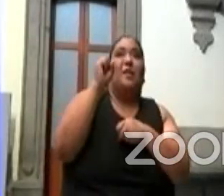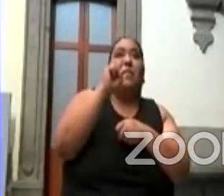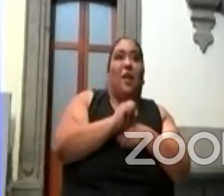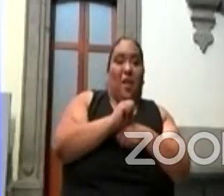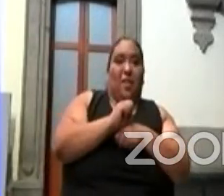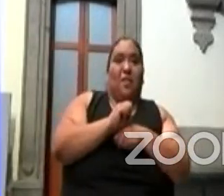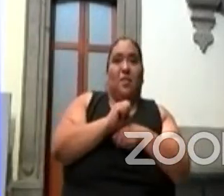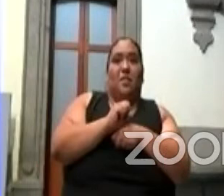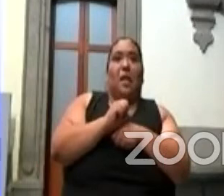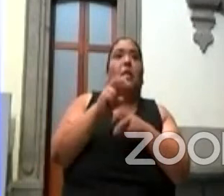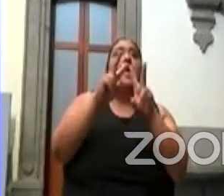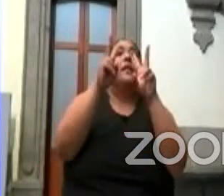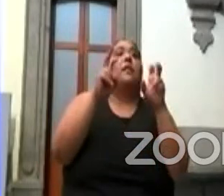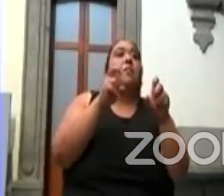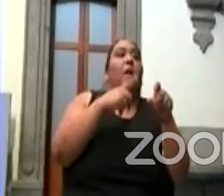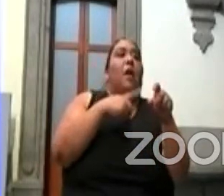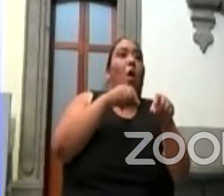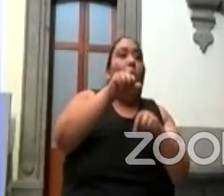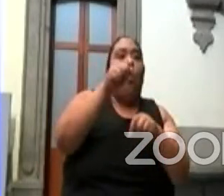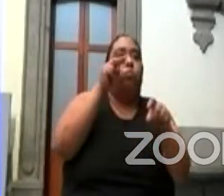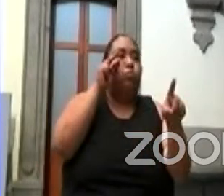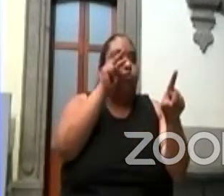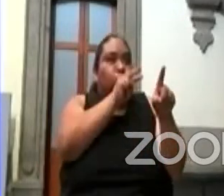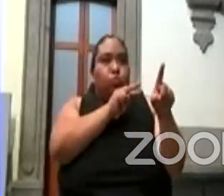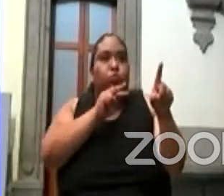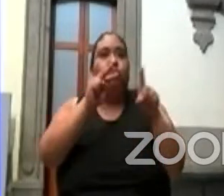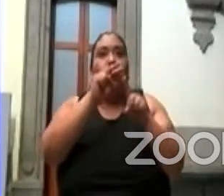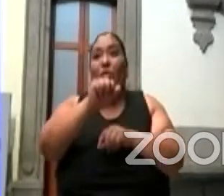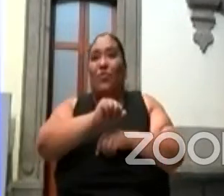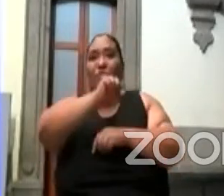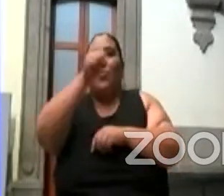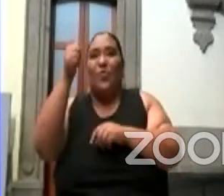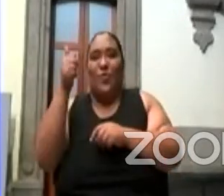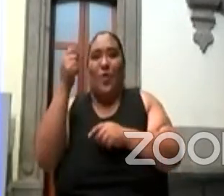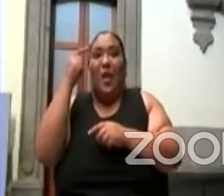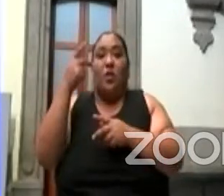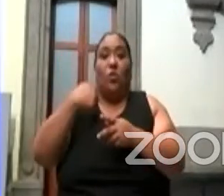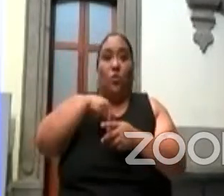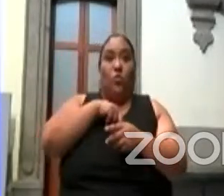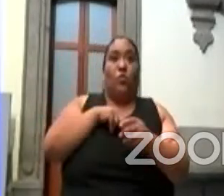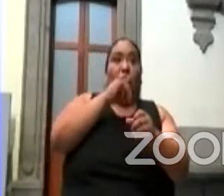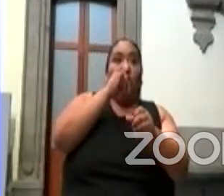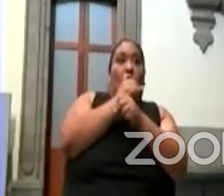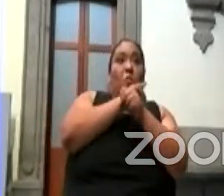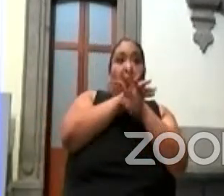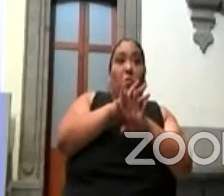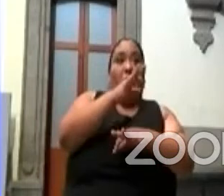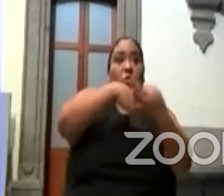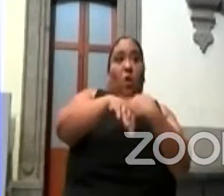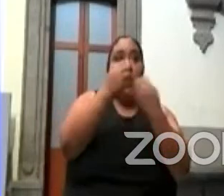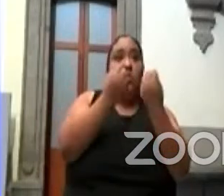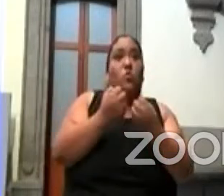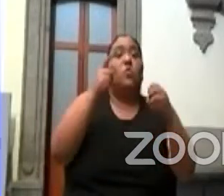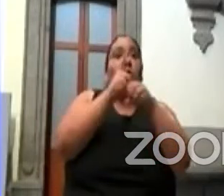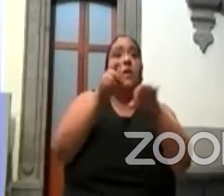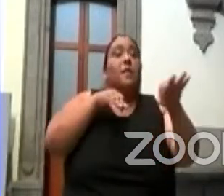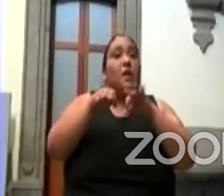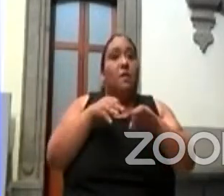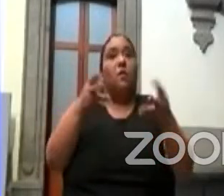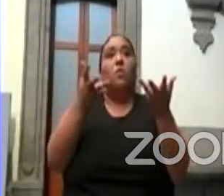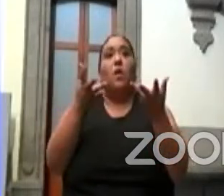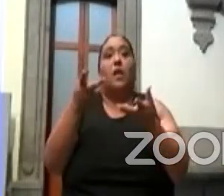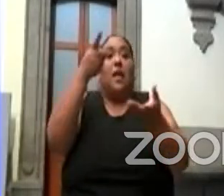Otra Mirada, exacto, en el que informamos a la sociedad el trabajo que realiza tanto el